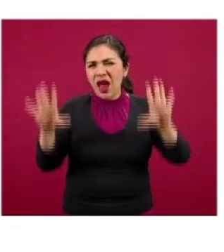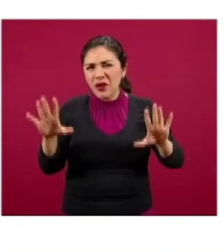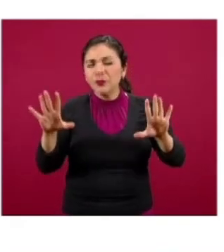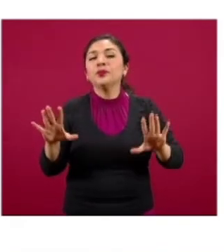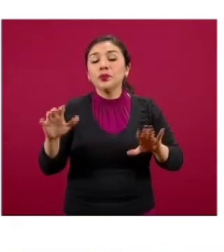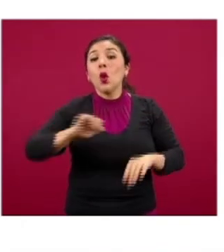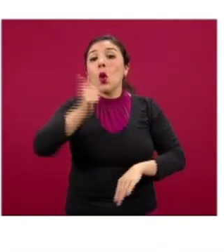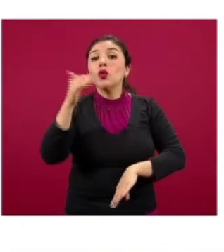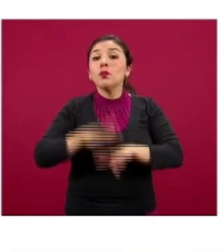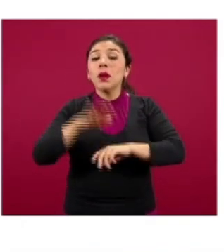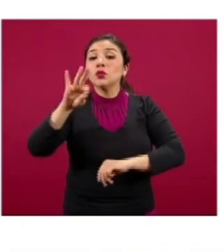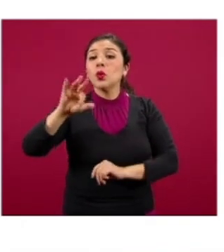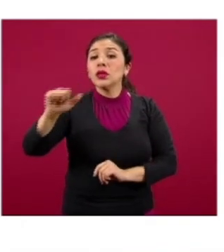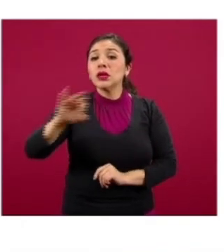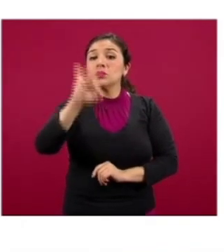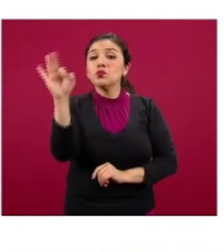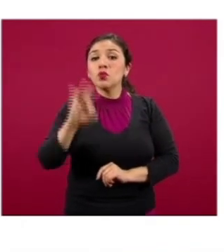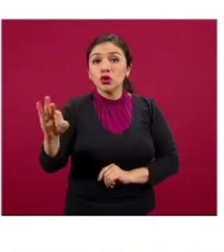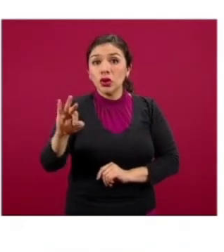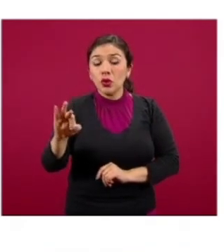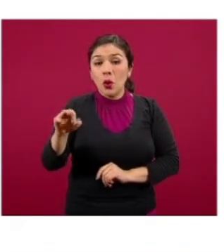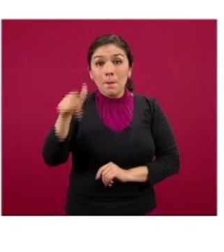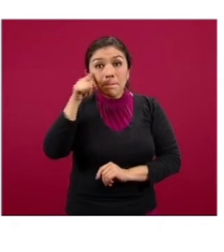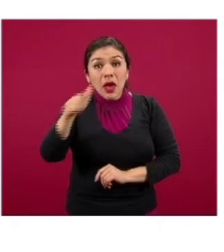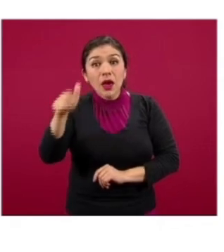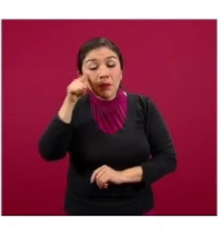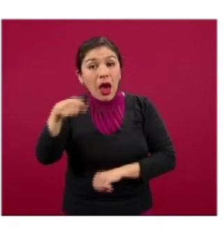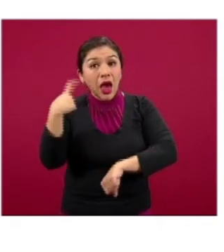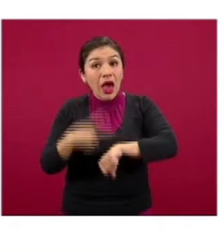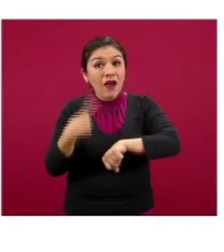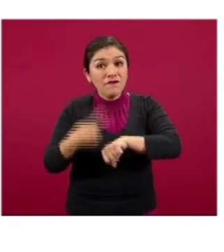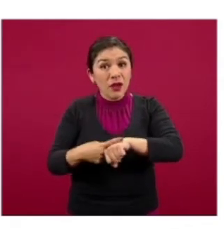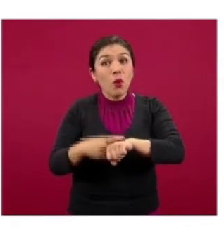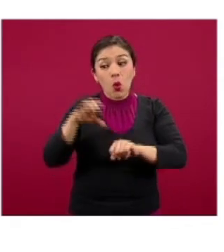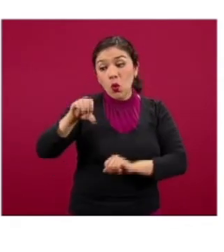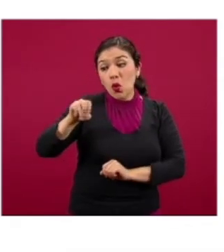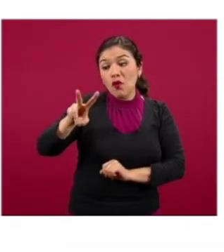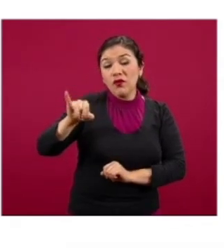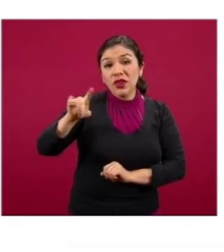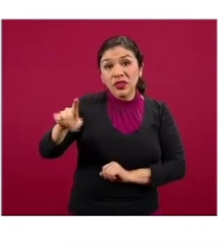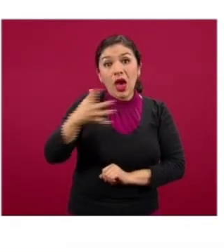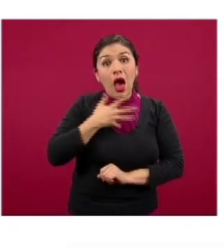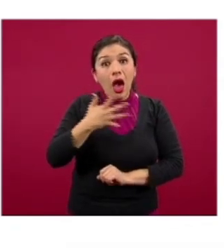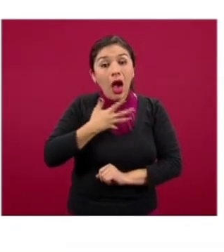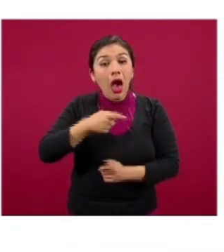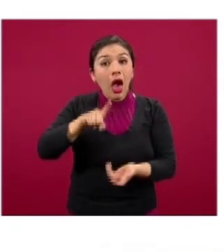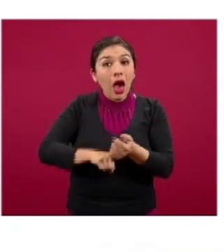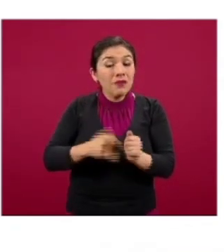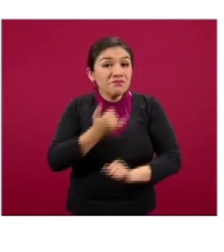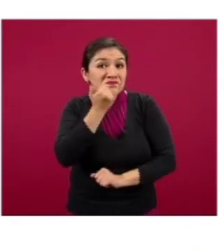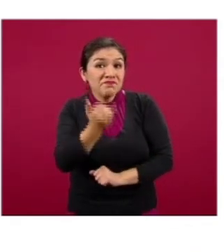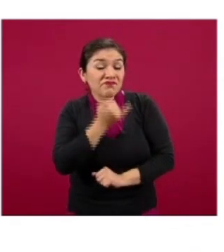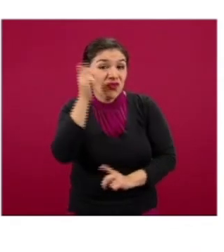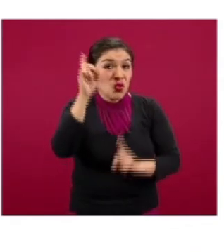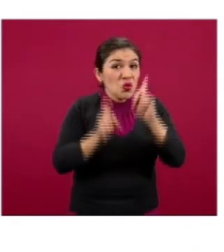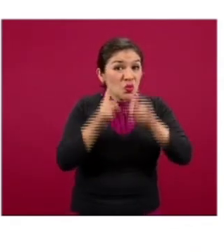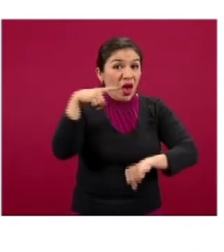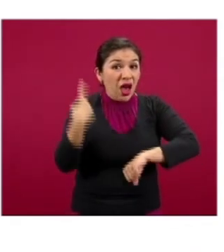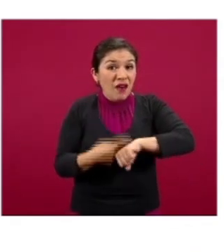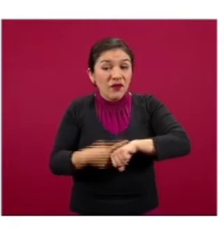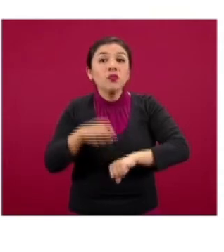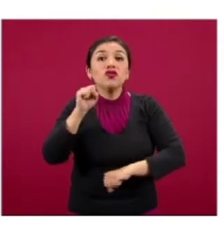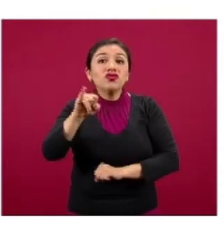que 46% de los casos de enfermedad COVID que tienen sospecha de tener COVID